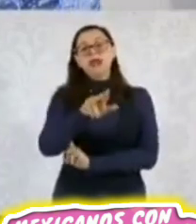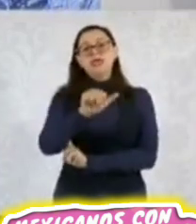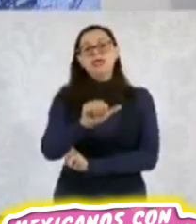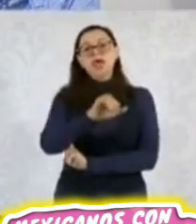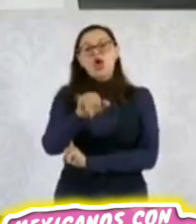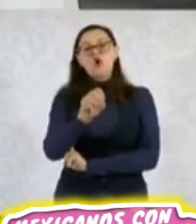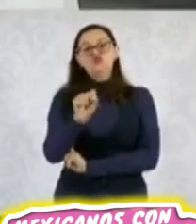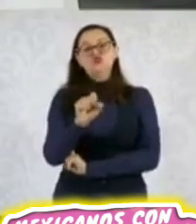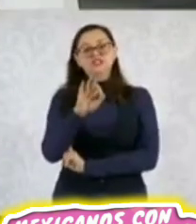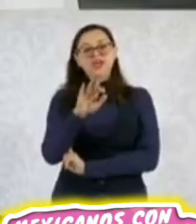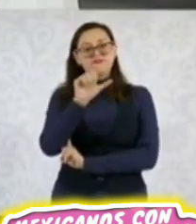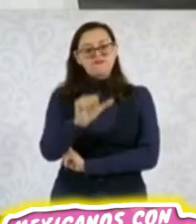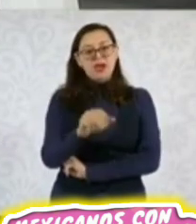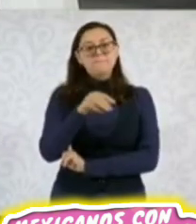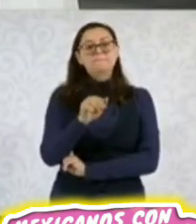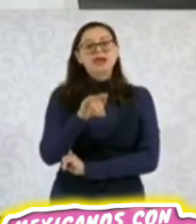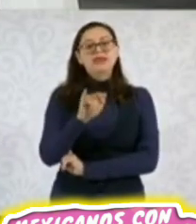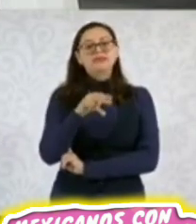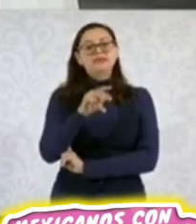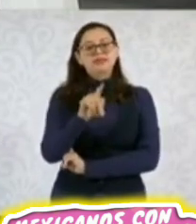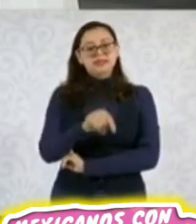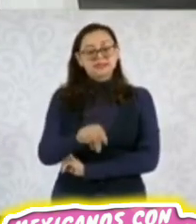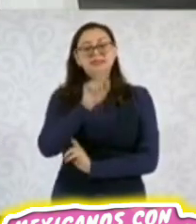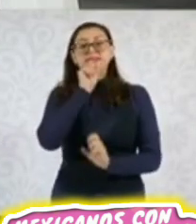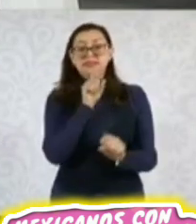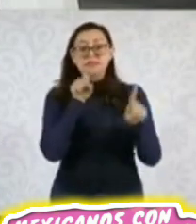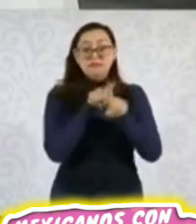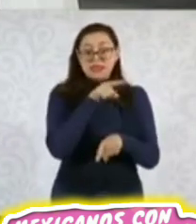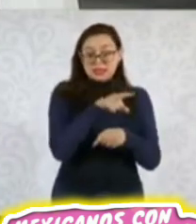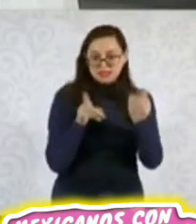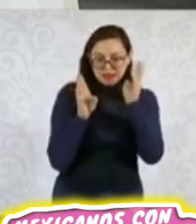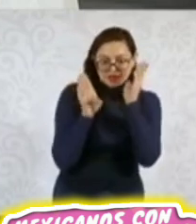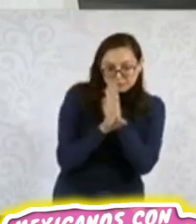zona de Veracruz, Córdoba, Orizaba, que también era espía,